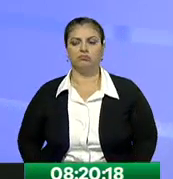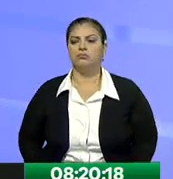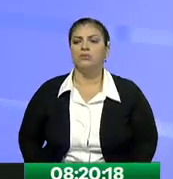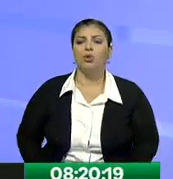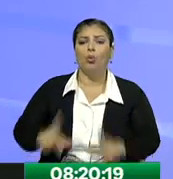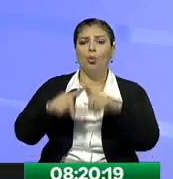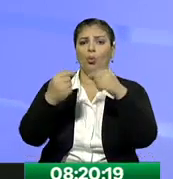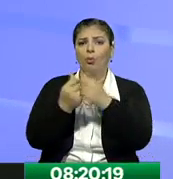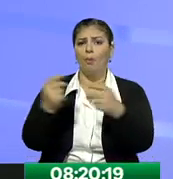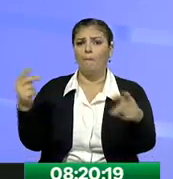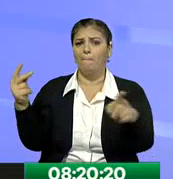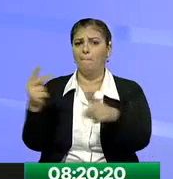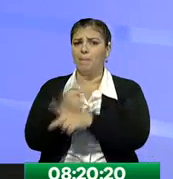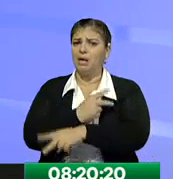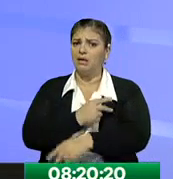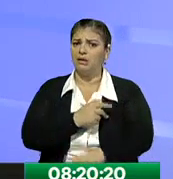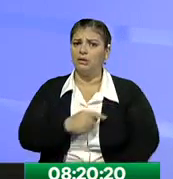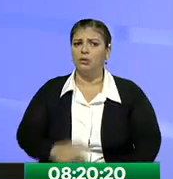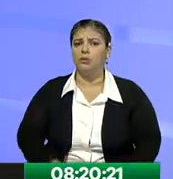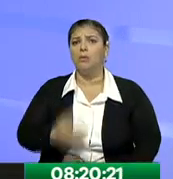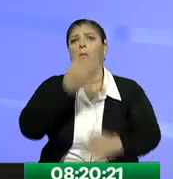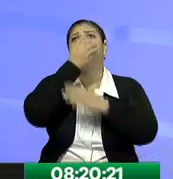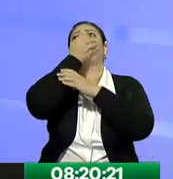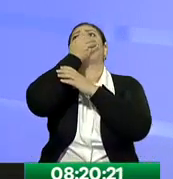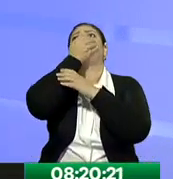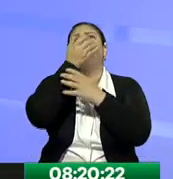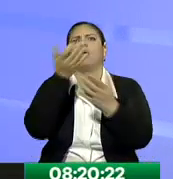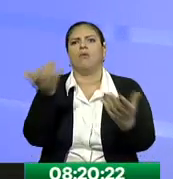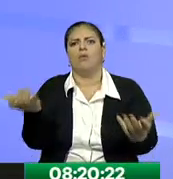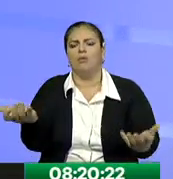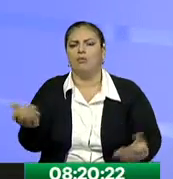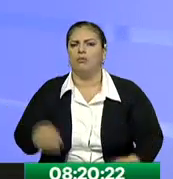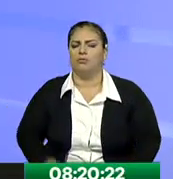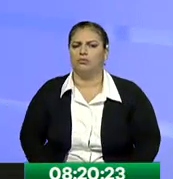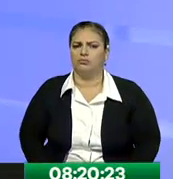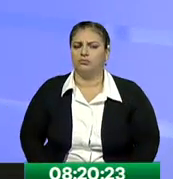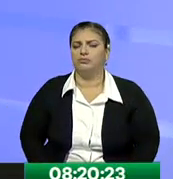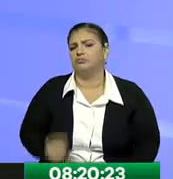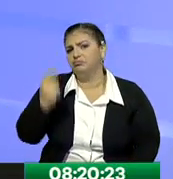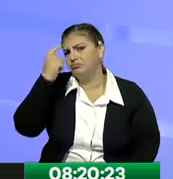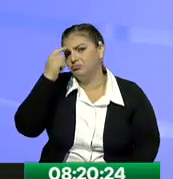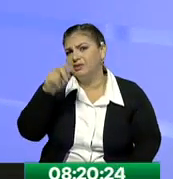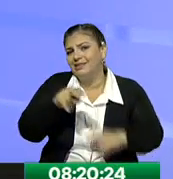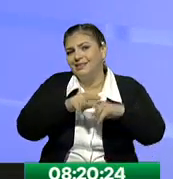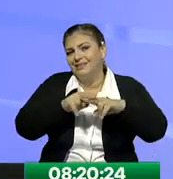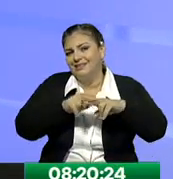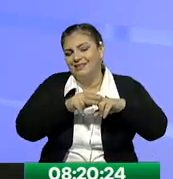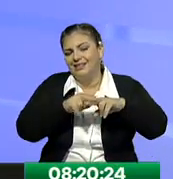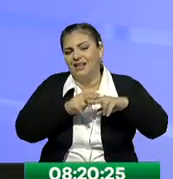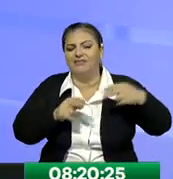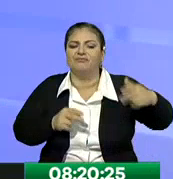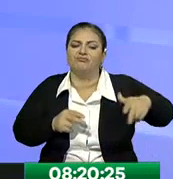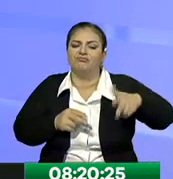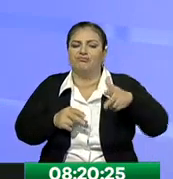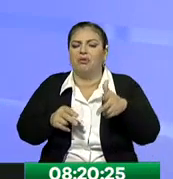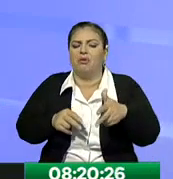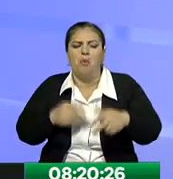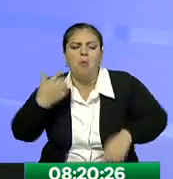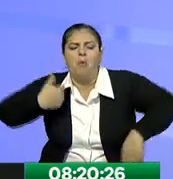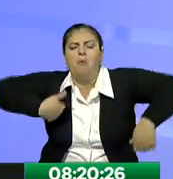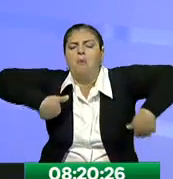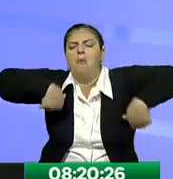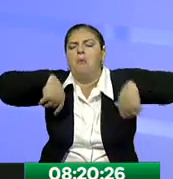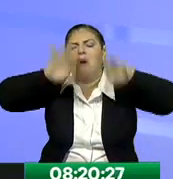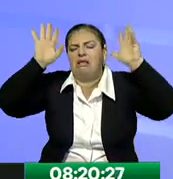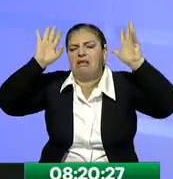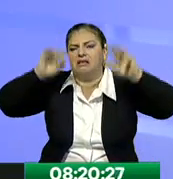sobre todo, por favor, tomemos precauciones a la hora de abordar un taxi. La mayor parte de las personas lo que nos cuentan es que cogen nomás cualquier vehículo al